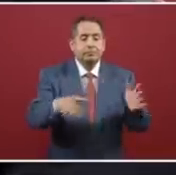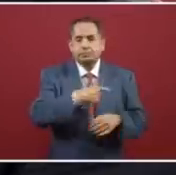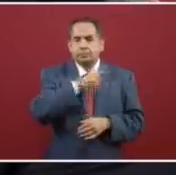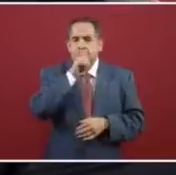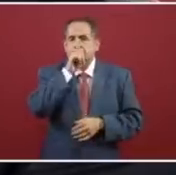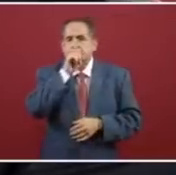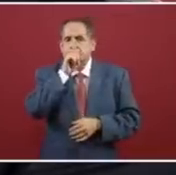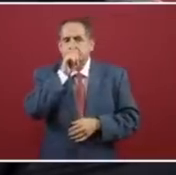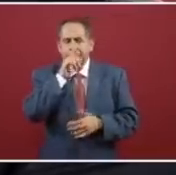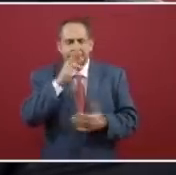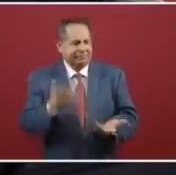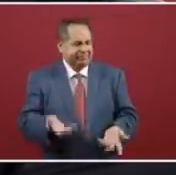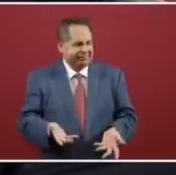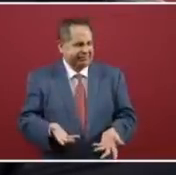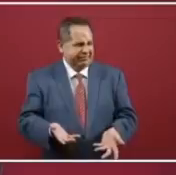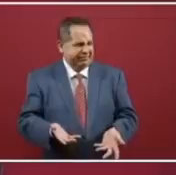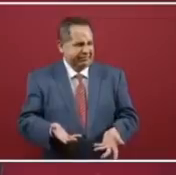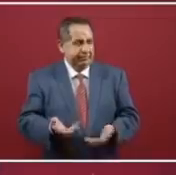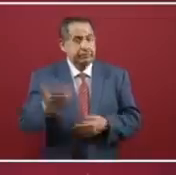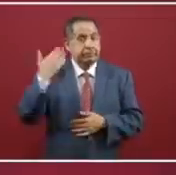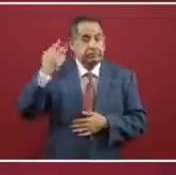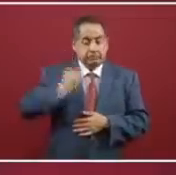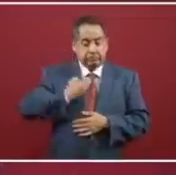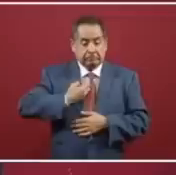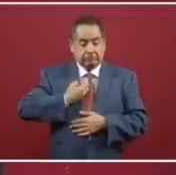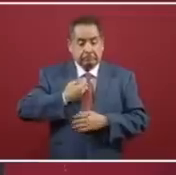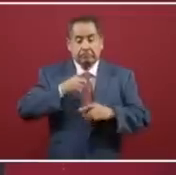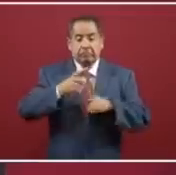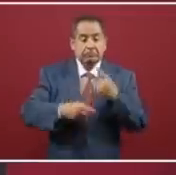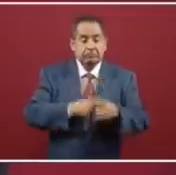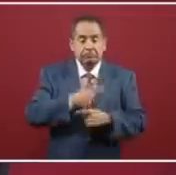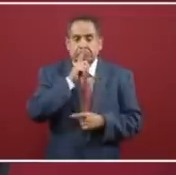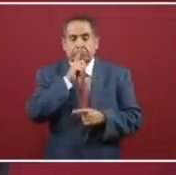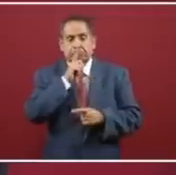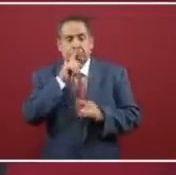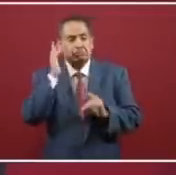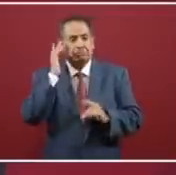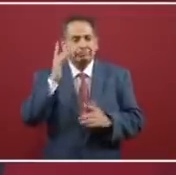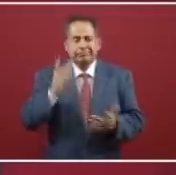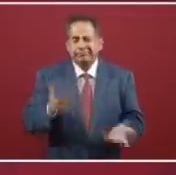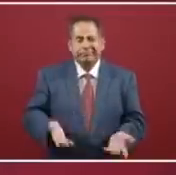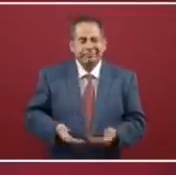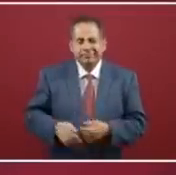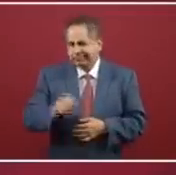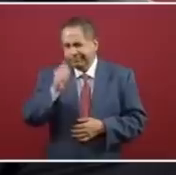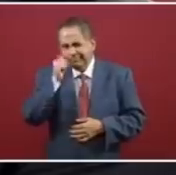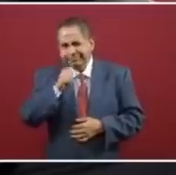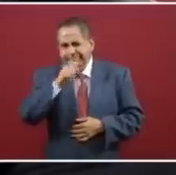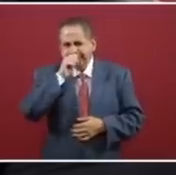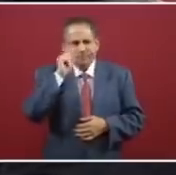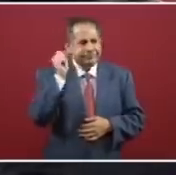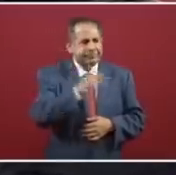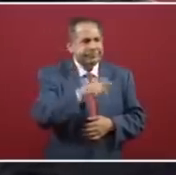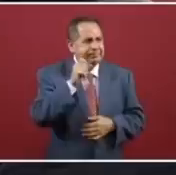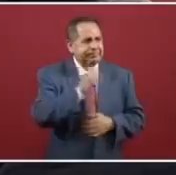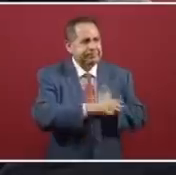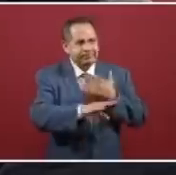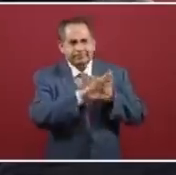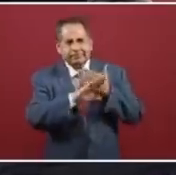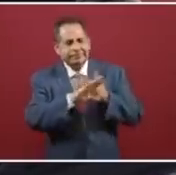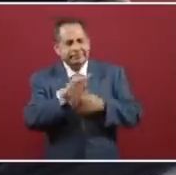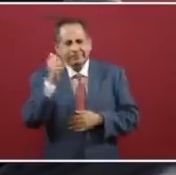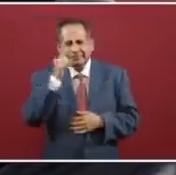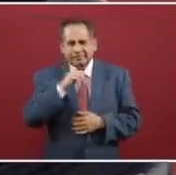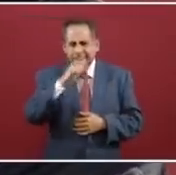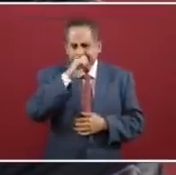dijo nada entonces siempre hay esta oposición que además